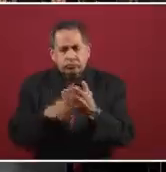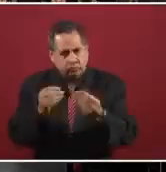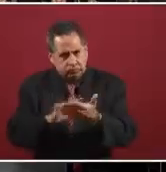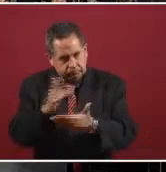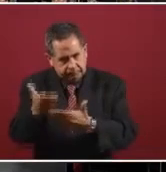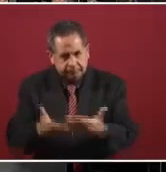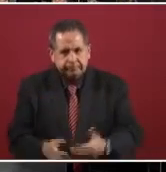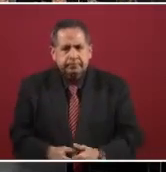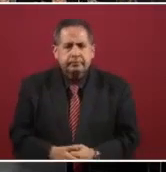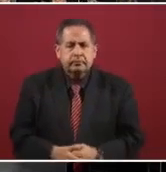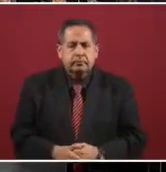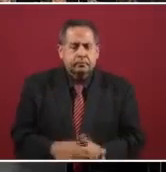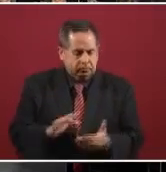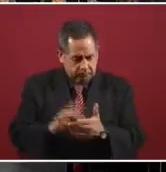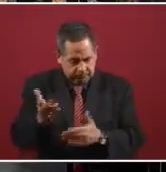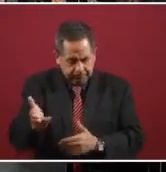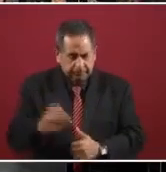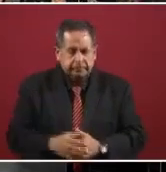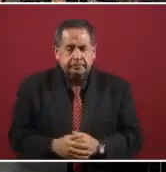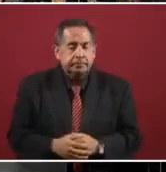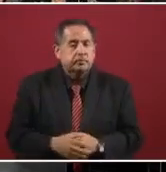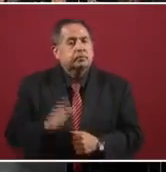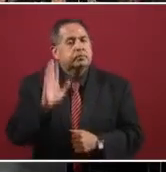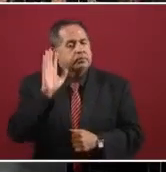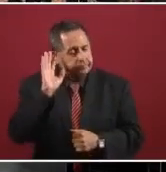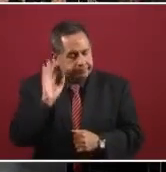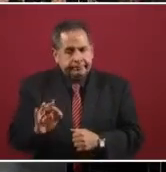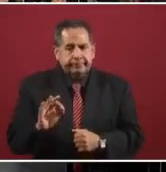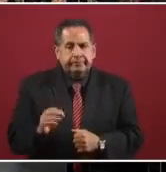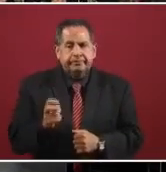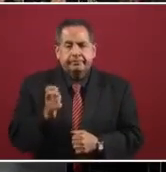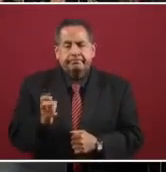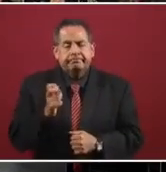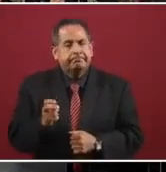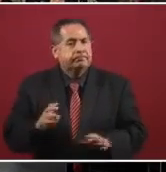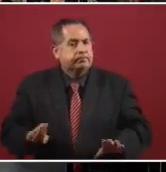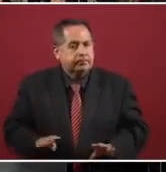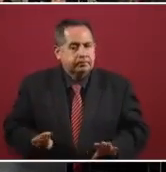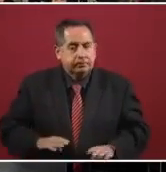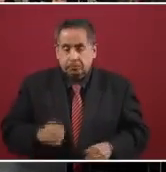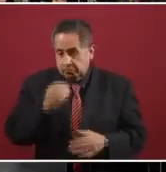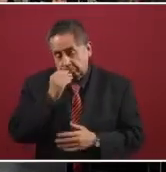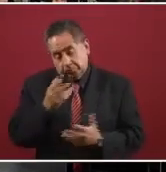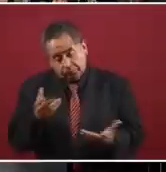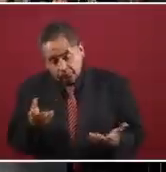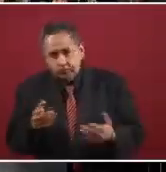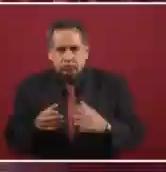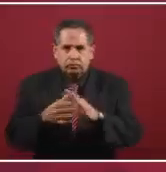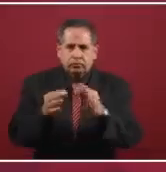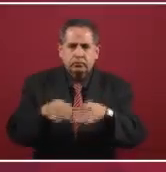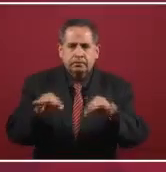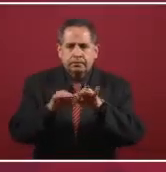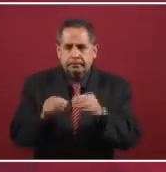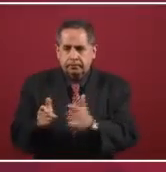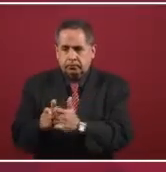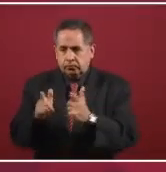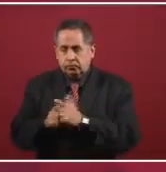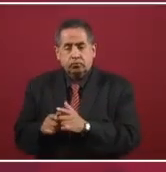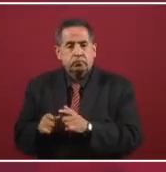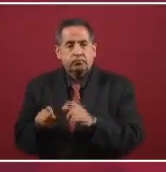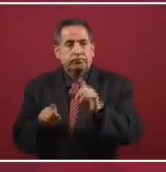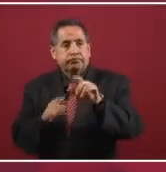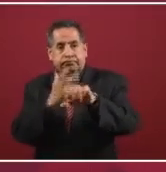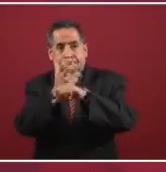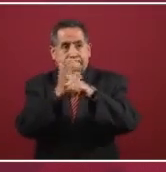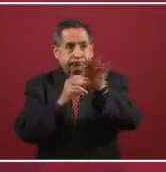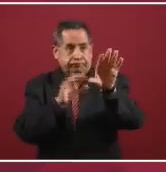gracias. No, gracias a ti. Bueno, pues precisamente por eso nos conviene y es interesante o inteligente tener un grupo binacional